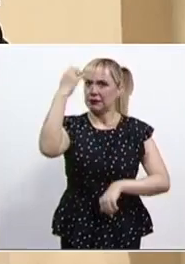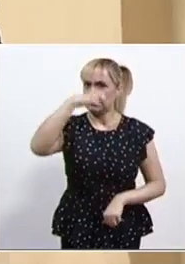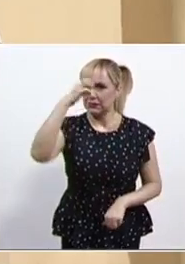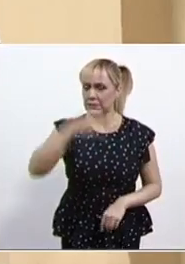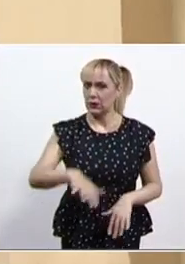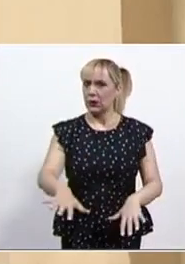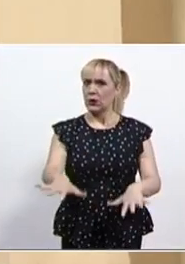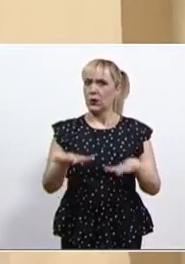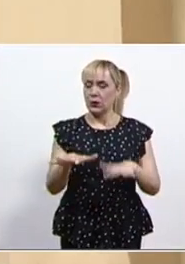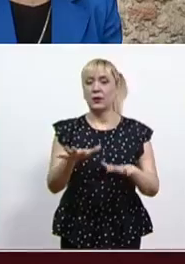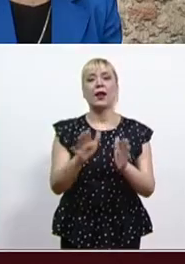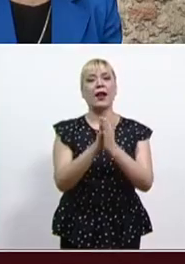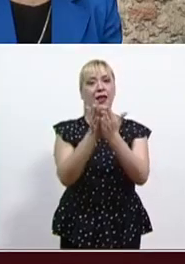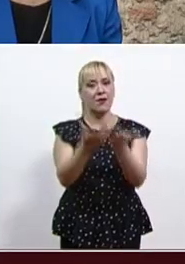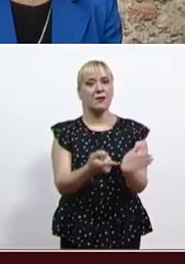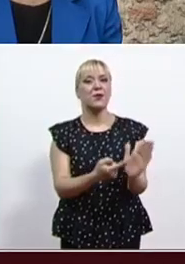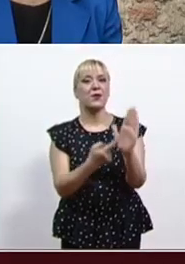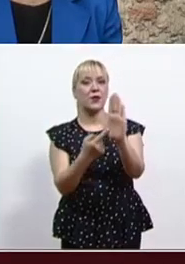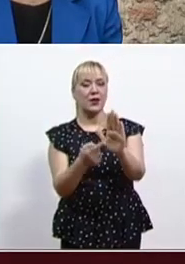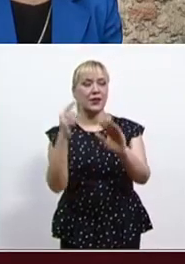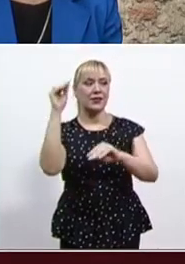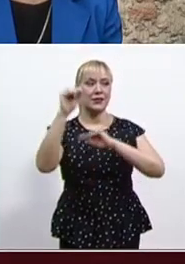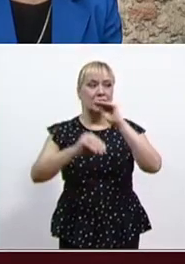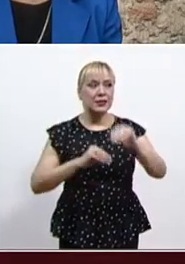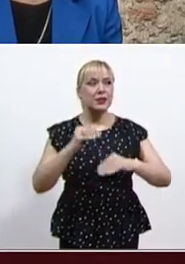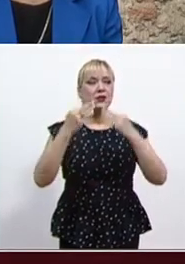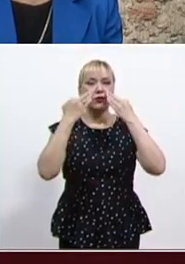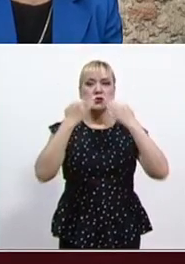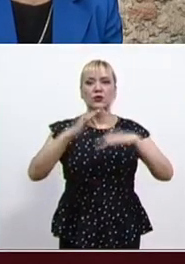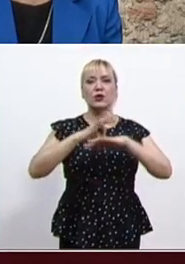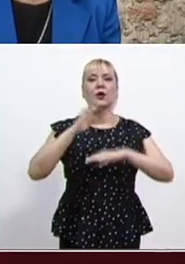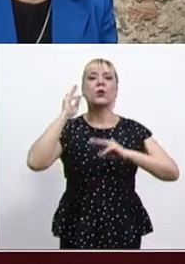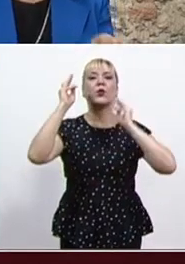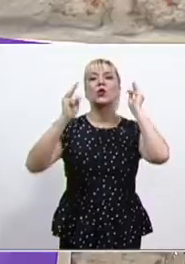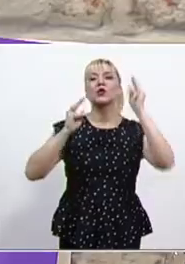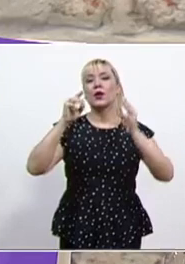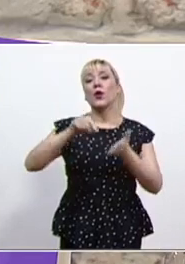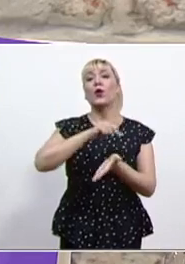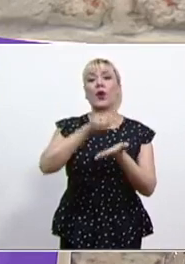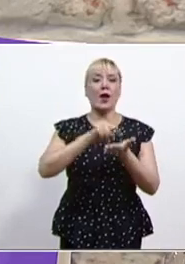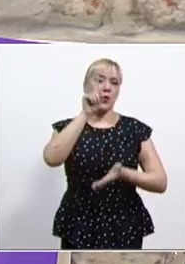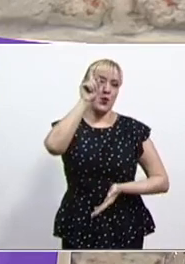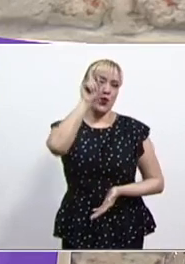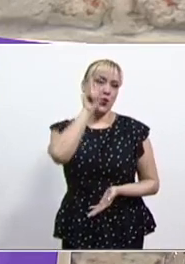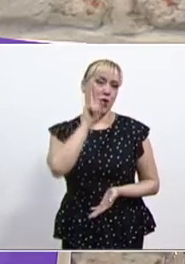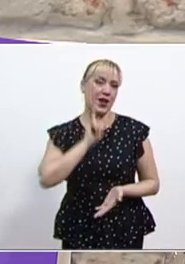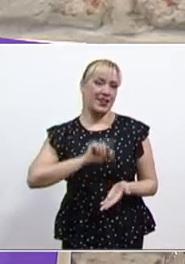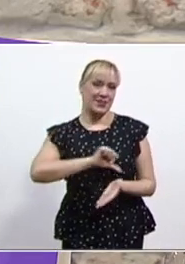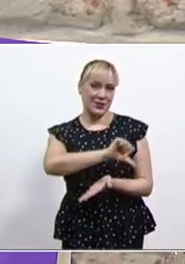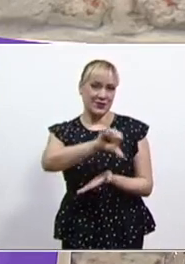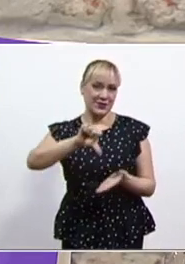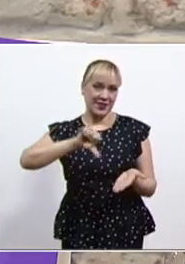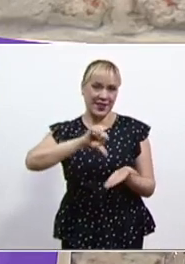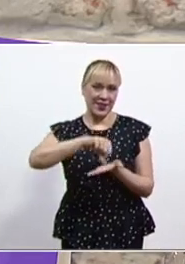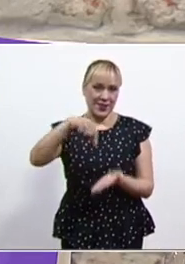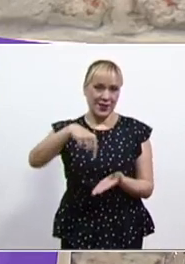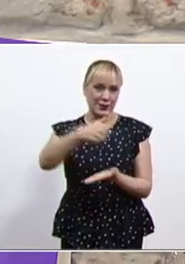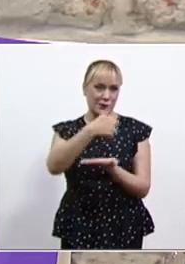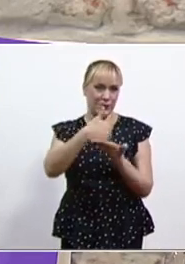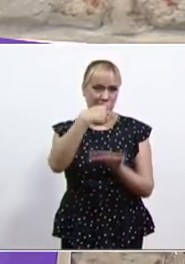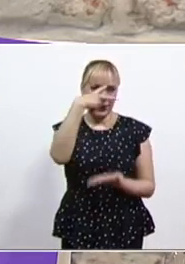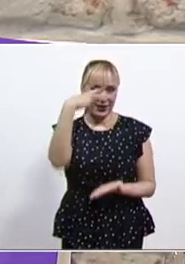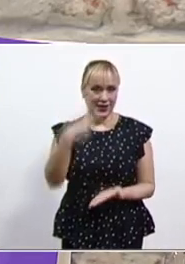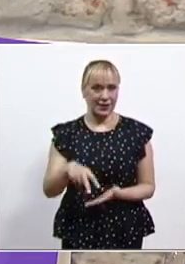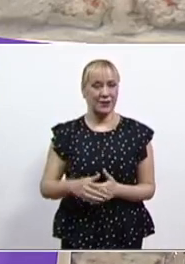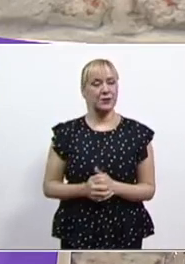la presentación de este libro que se lleva a cabo aquí, justamente en el Museo de la Mujer, en el centro histórico de la capital del país, y